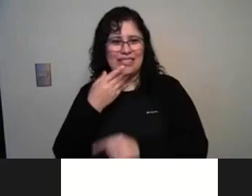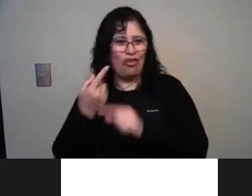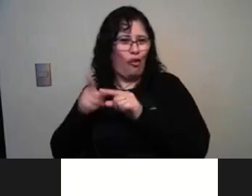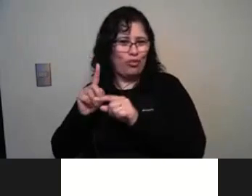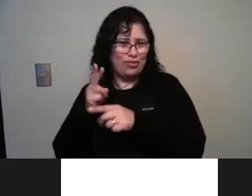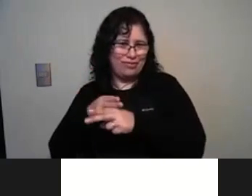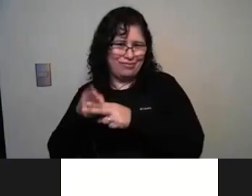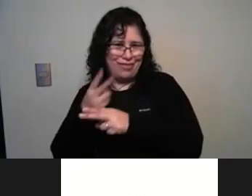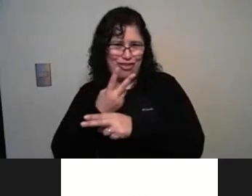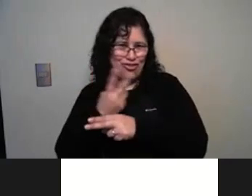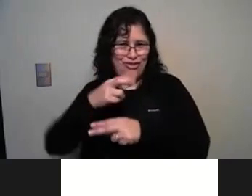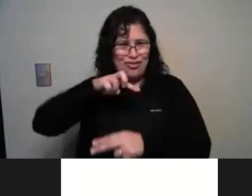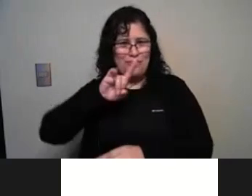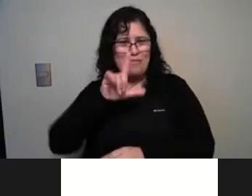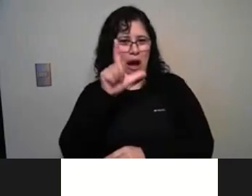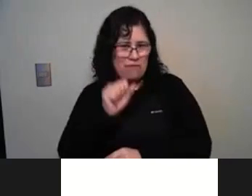Ya,